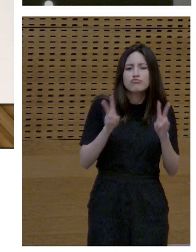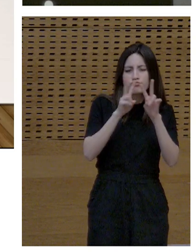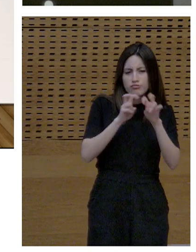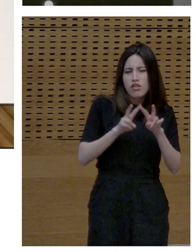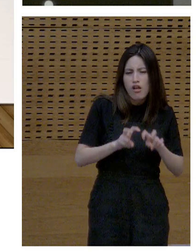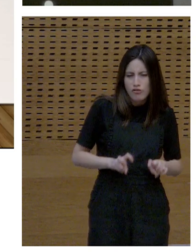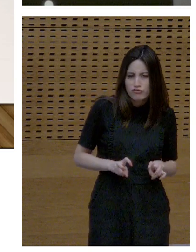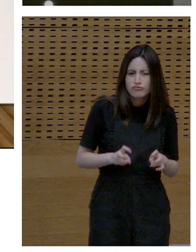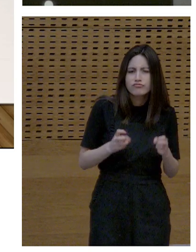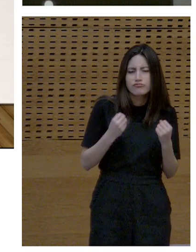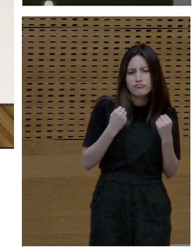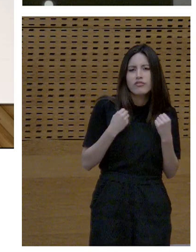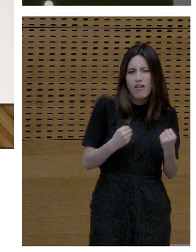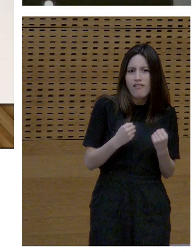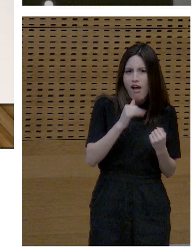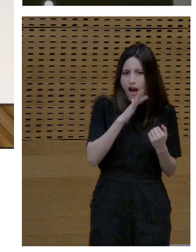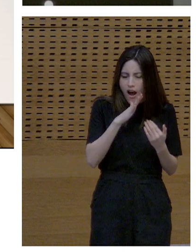investigación en marcha.